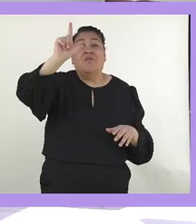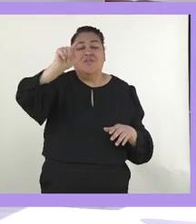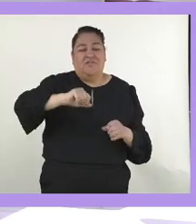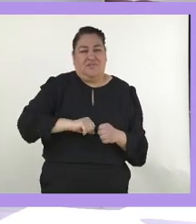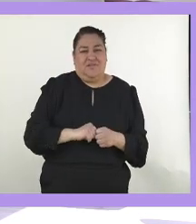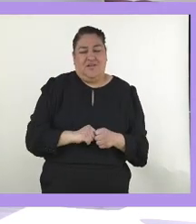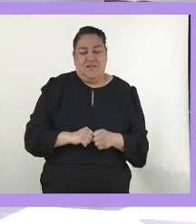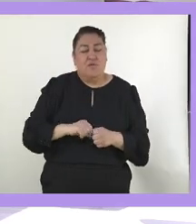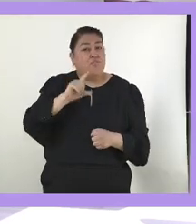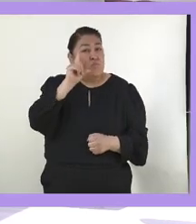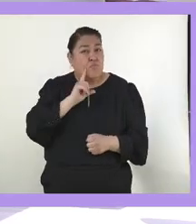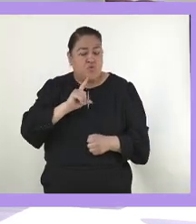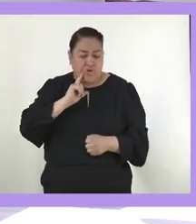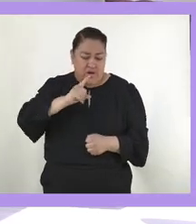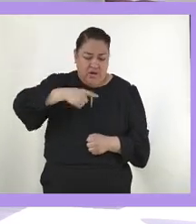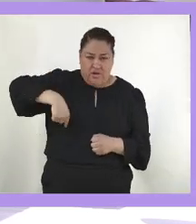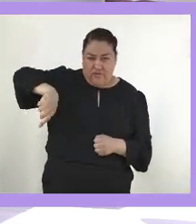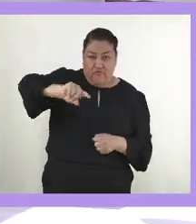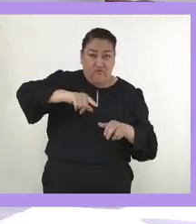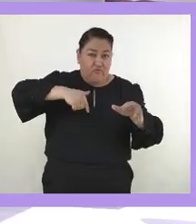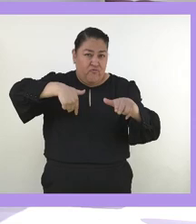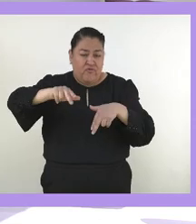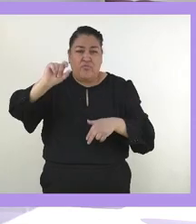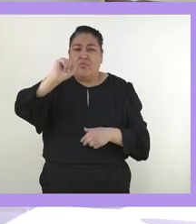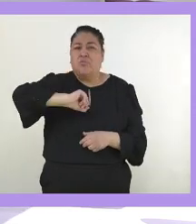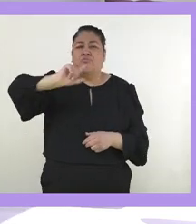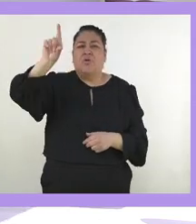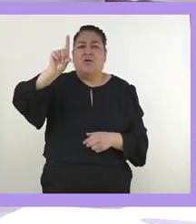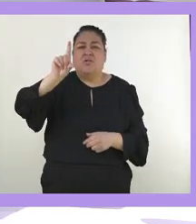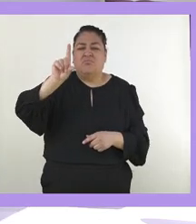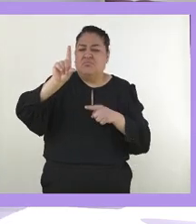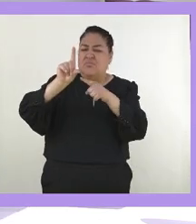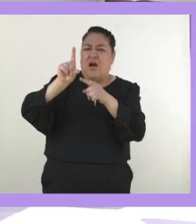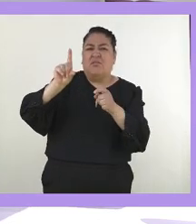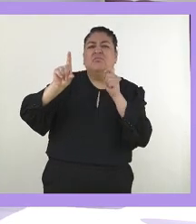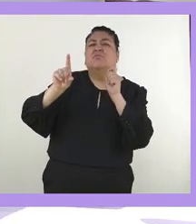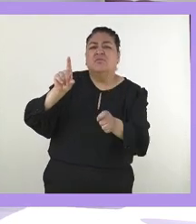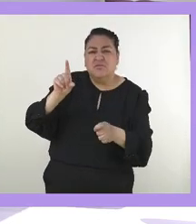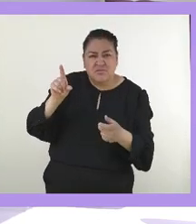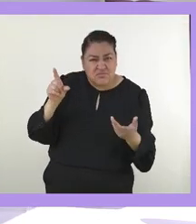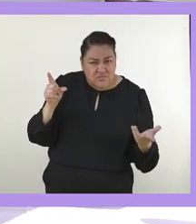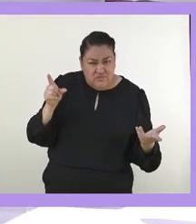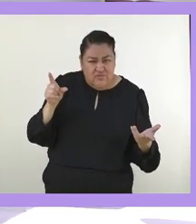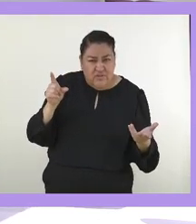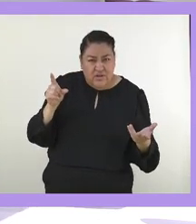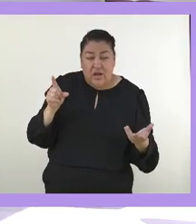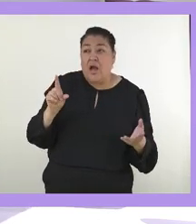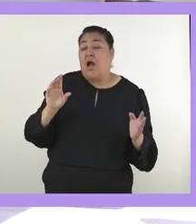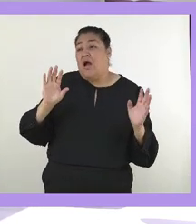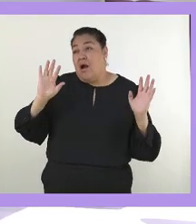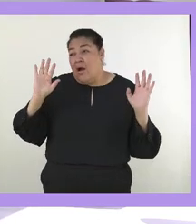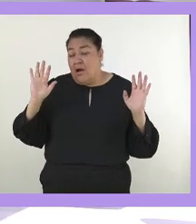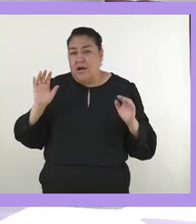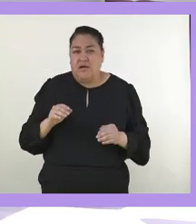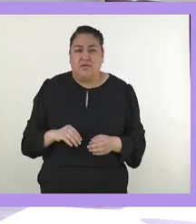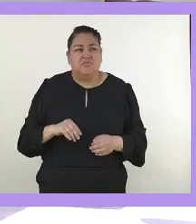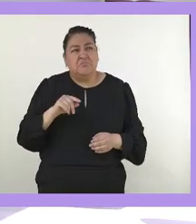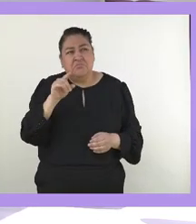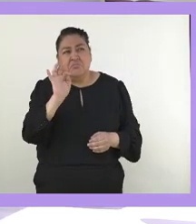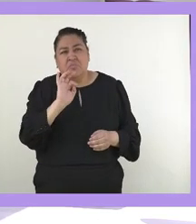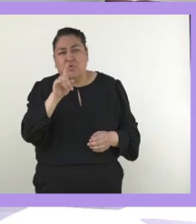femenil Qué es ser profesional no se trata nada más de percibir por una